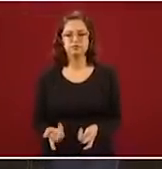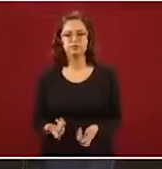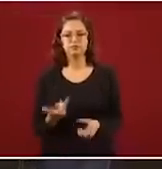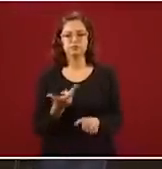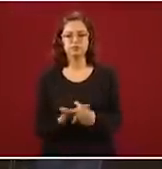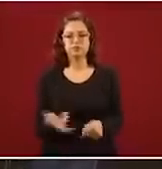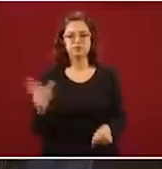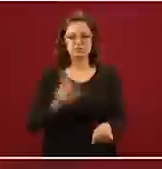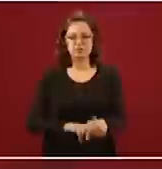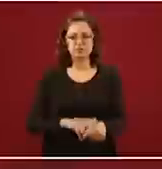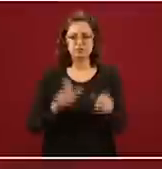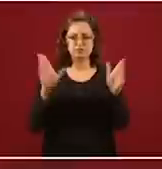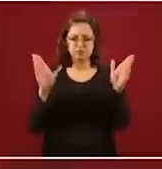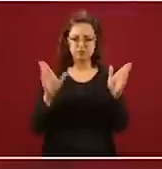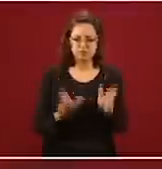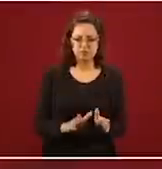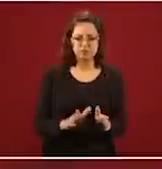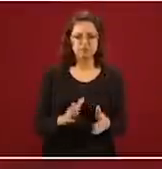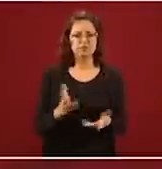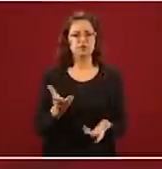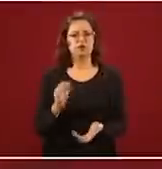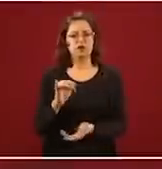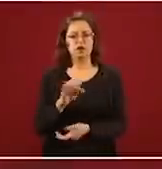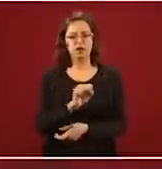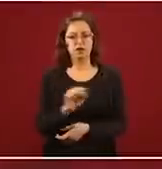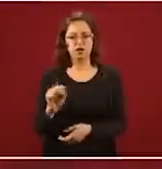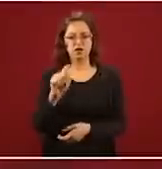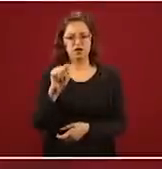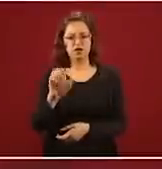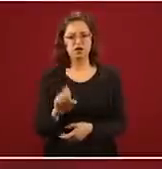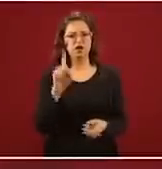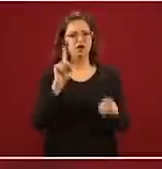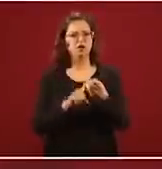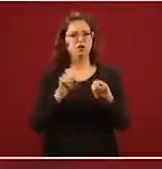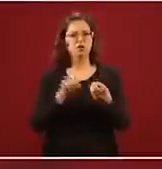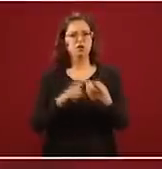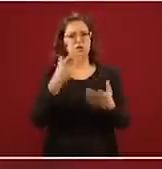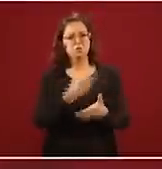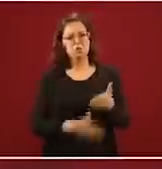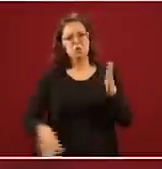clínicas de el ISSSTE en sótanos,